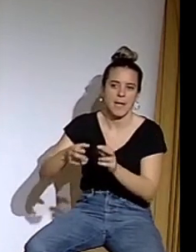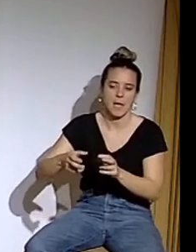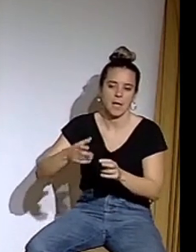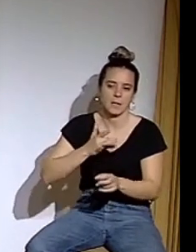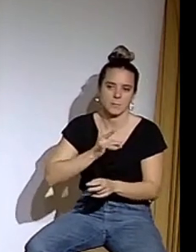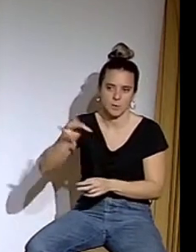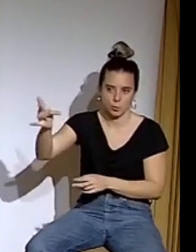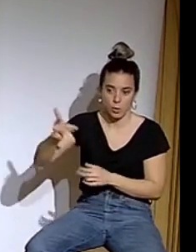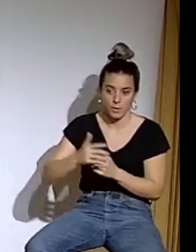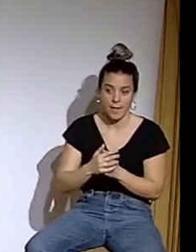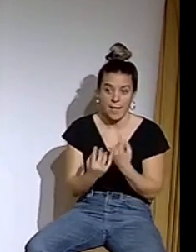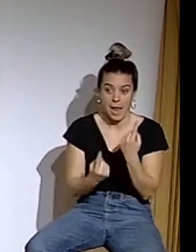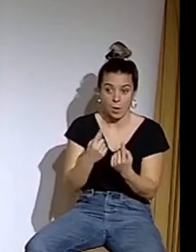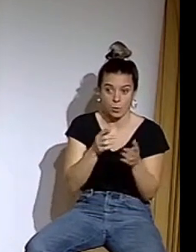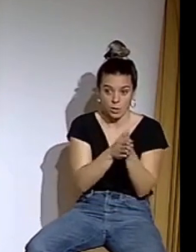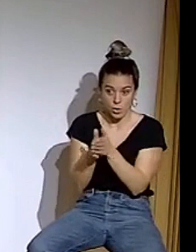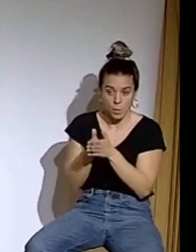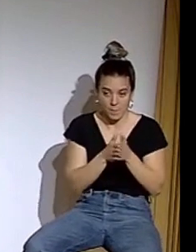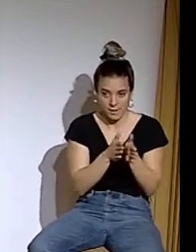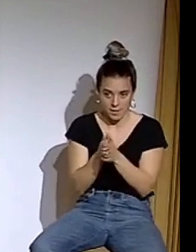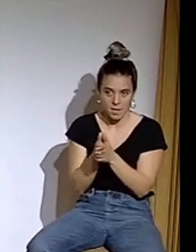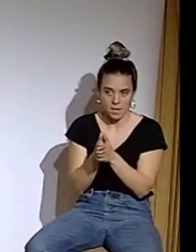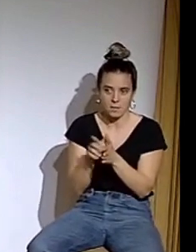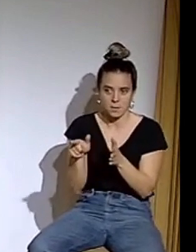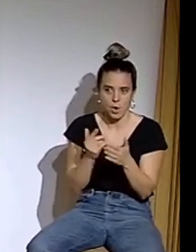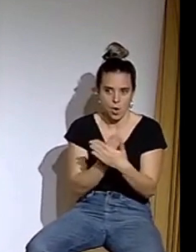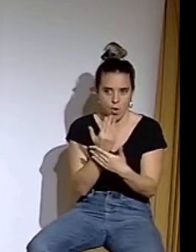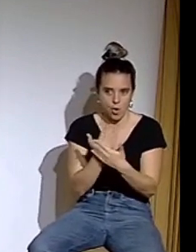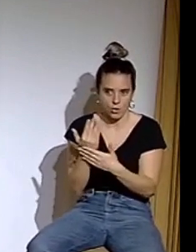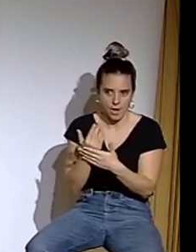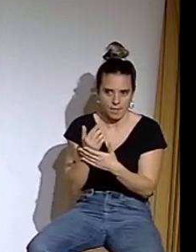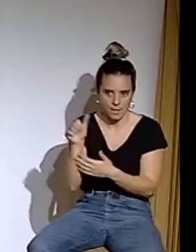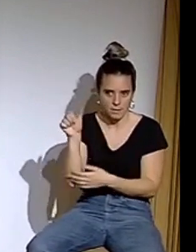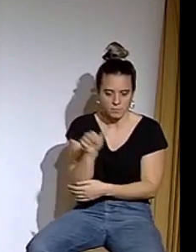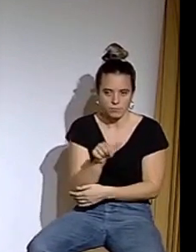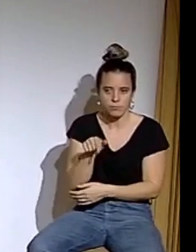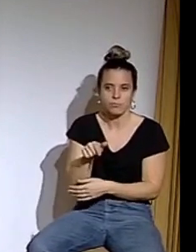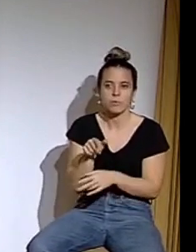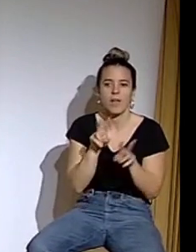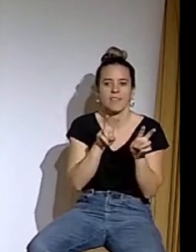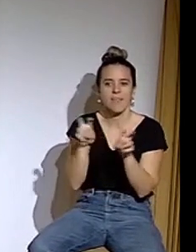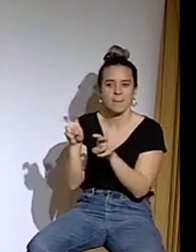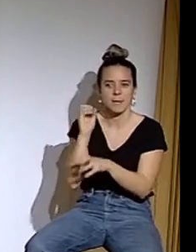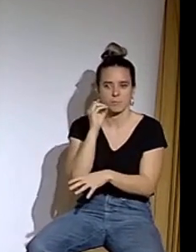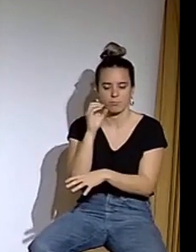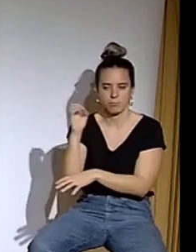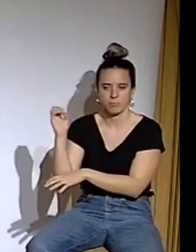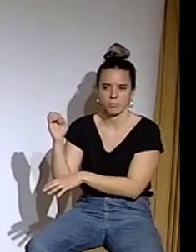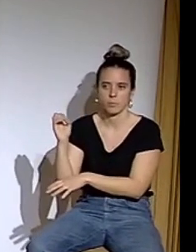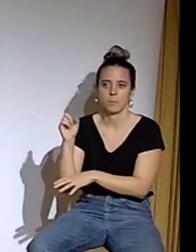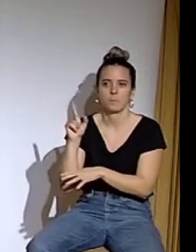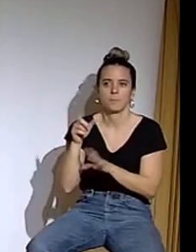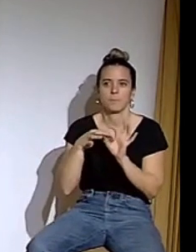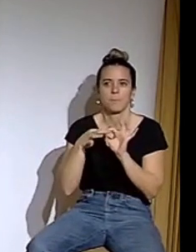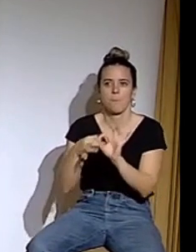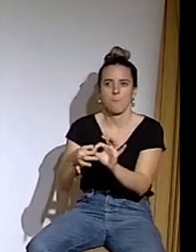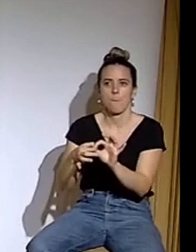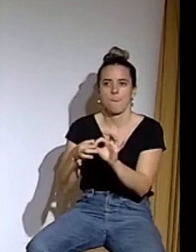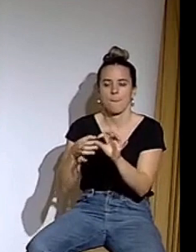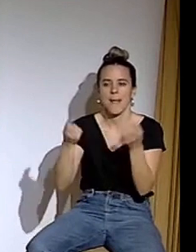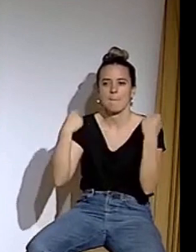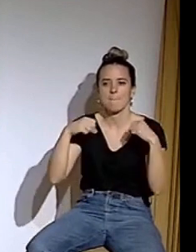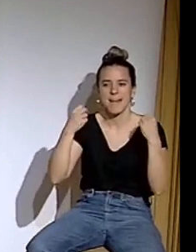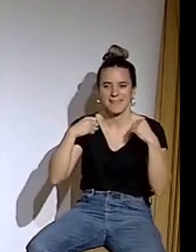bueno expusieron durante la durante la jornada temas que tienen que ver con prácticas